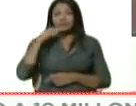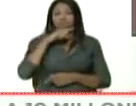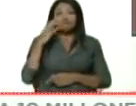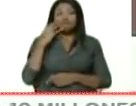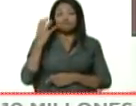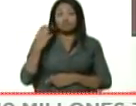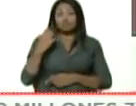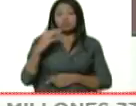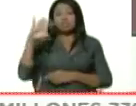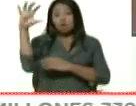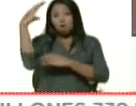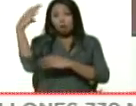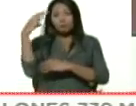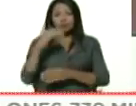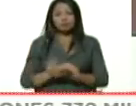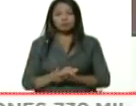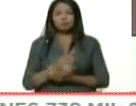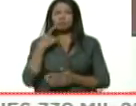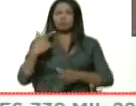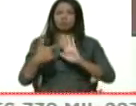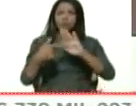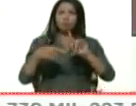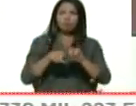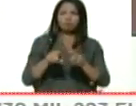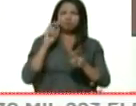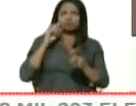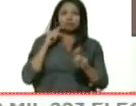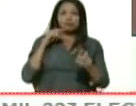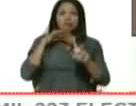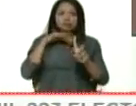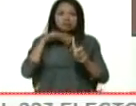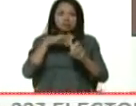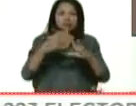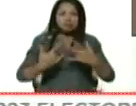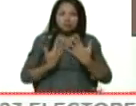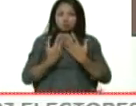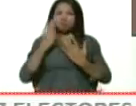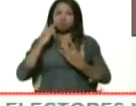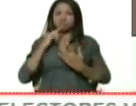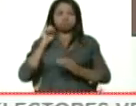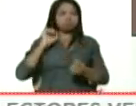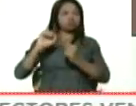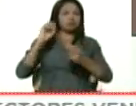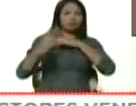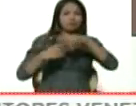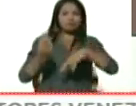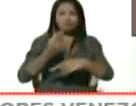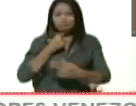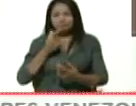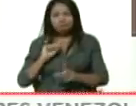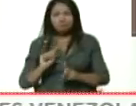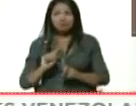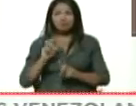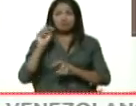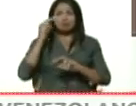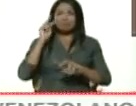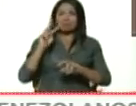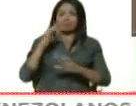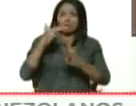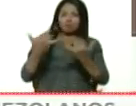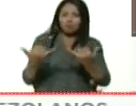Duque, que ha demostrado una obsesión antibolivariana, antirrevolucionaria, nunca antes